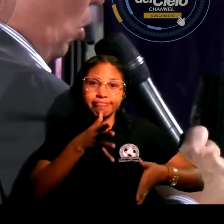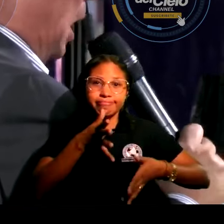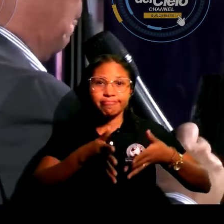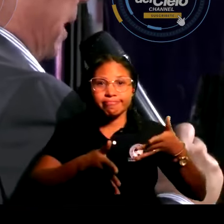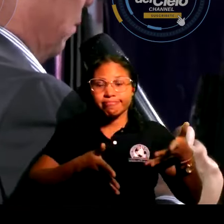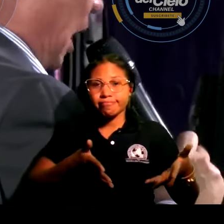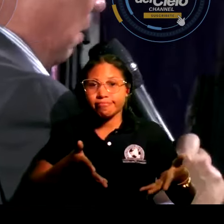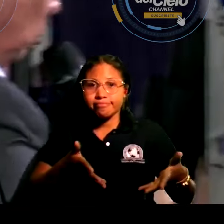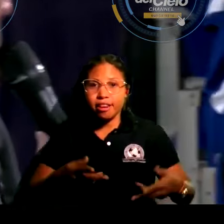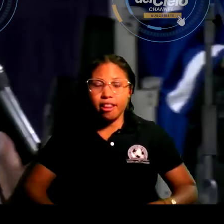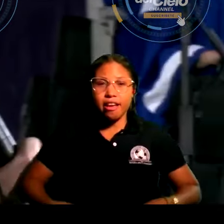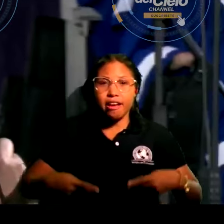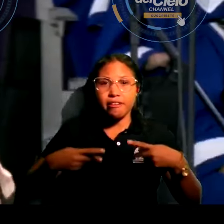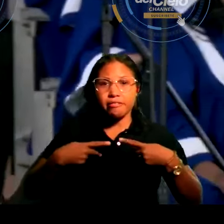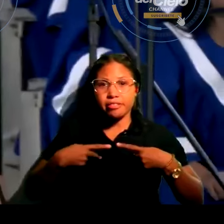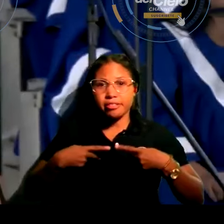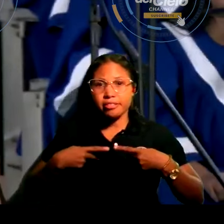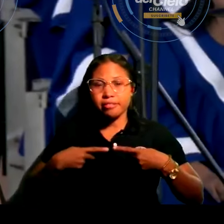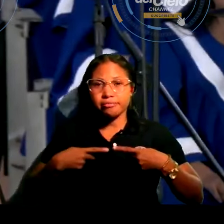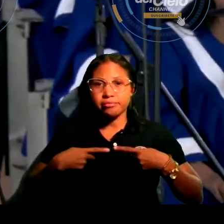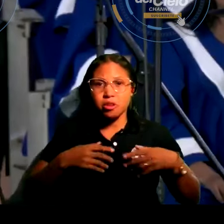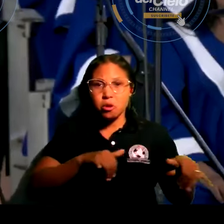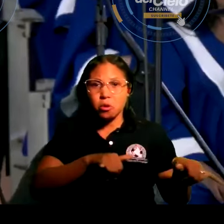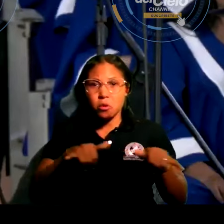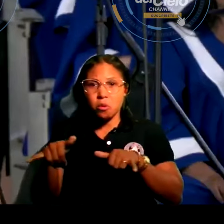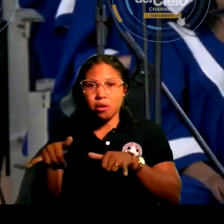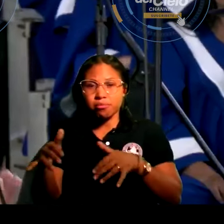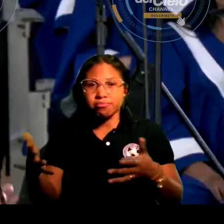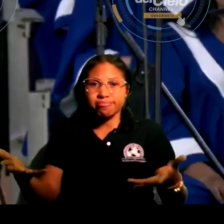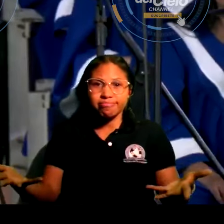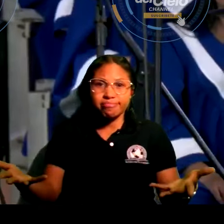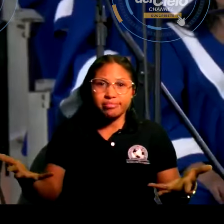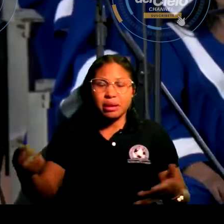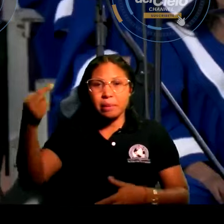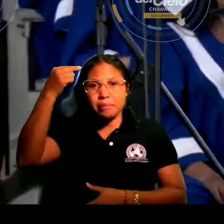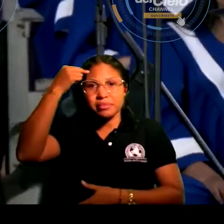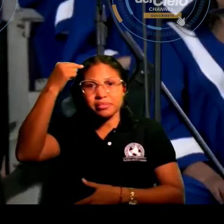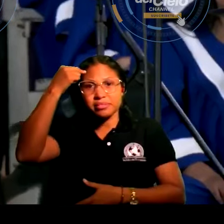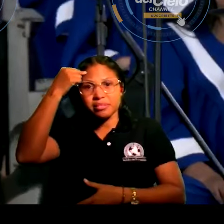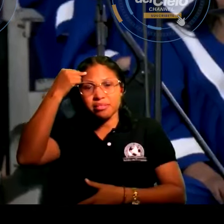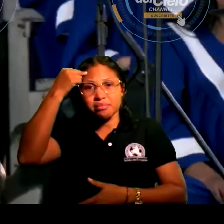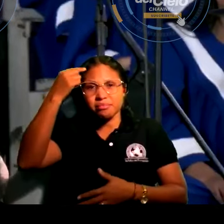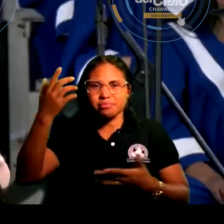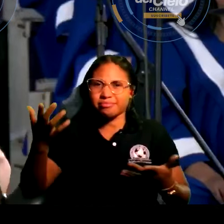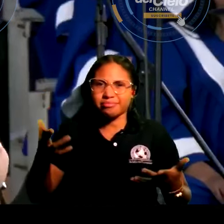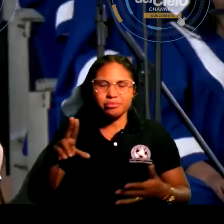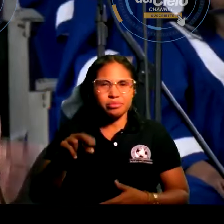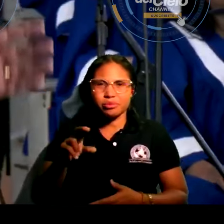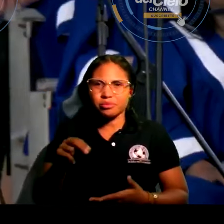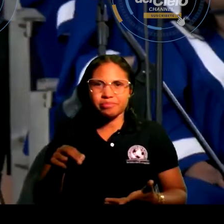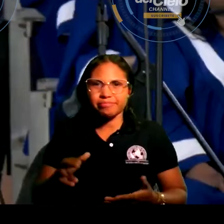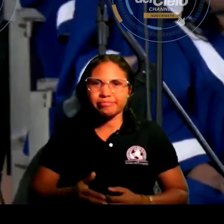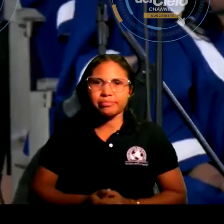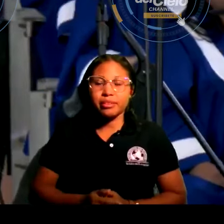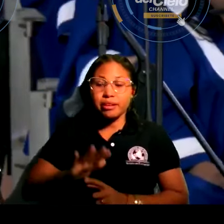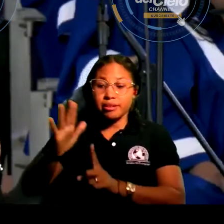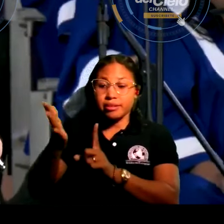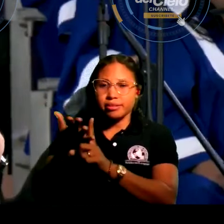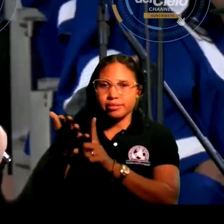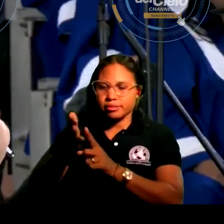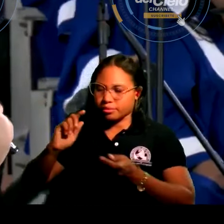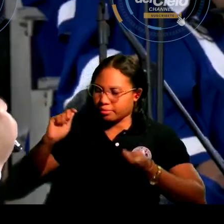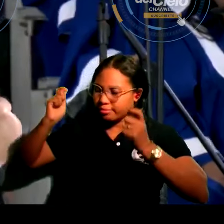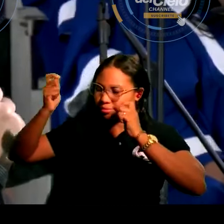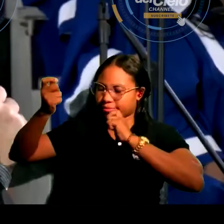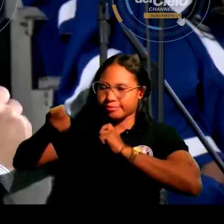manera como hoy la enfrentamos, que pensamos de la vida? No, Cristo nos transformó.